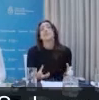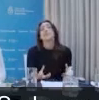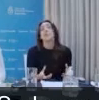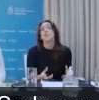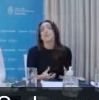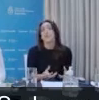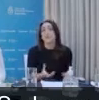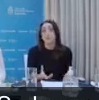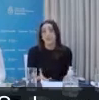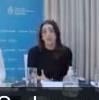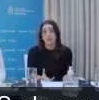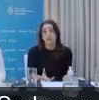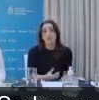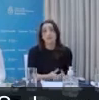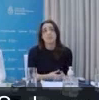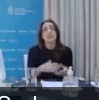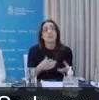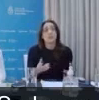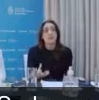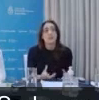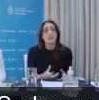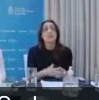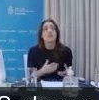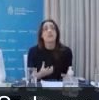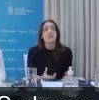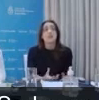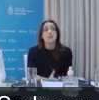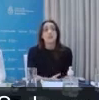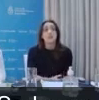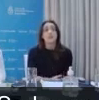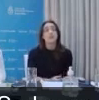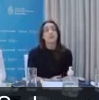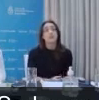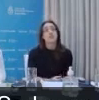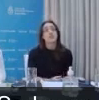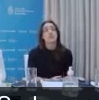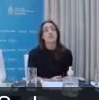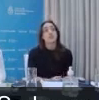parece que sea un problema de varones, ¿no? Históricamente parece que así fue leído,